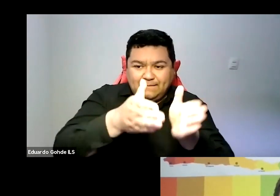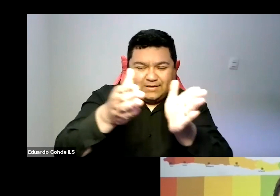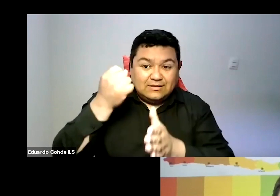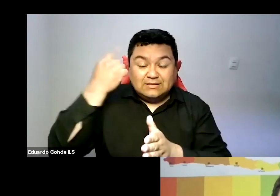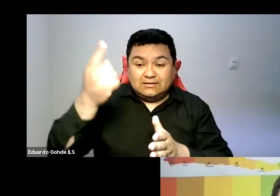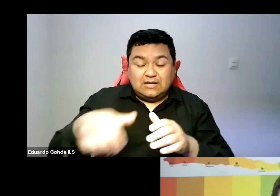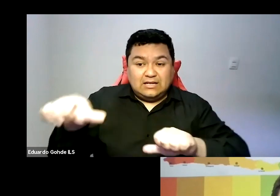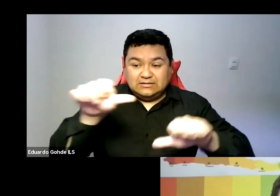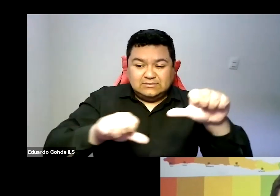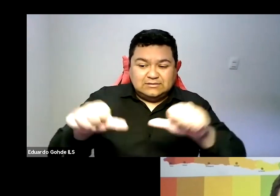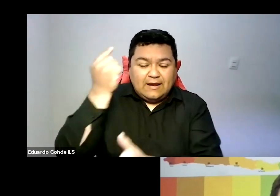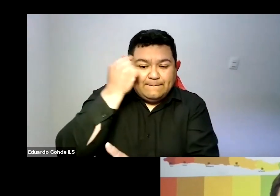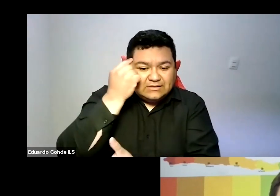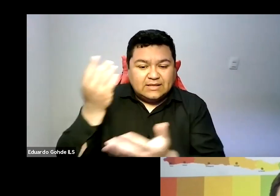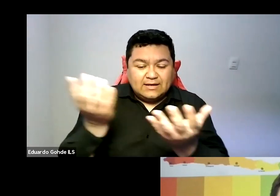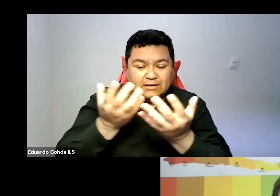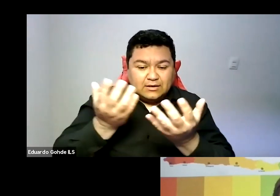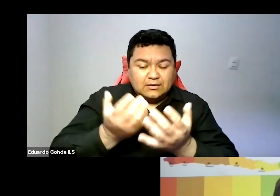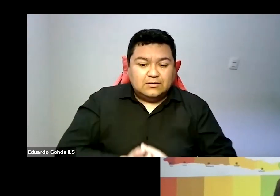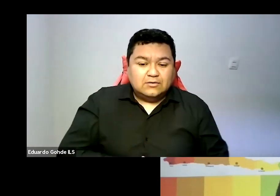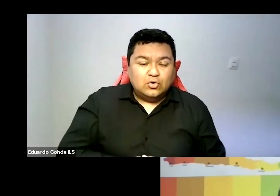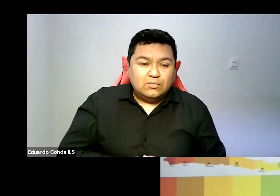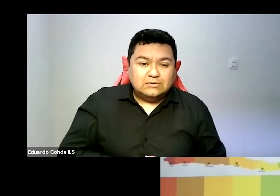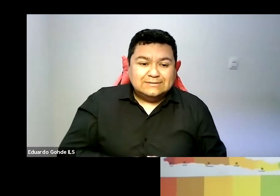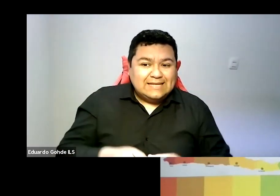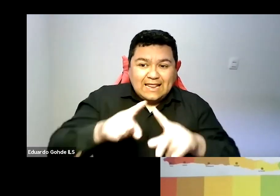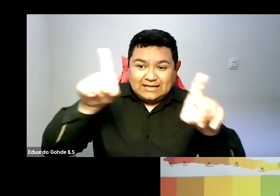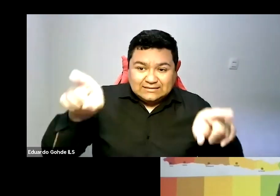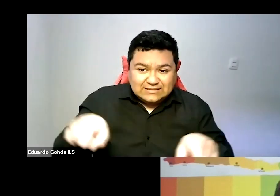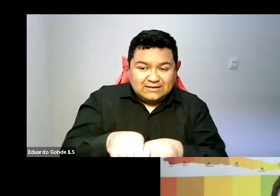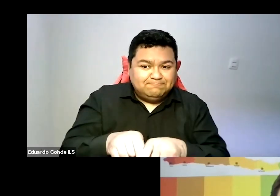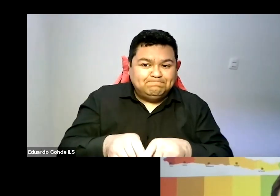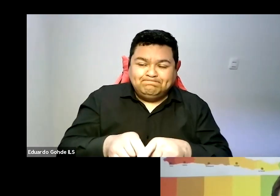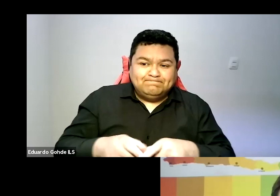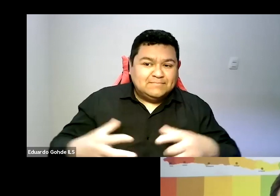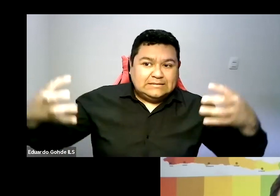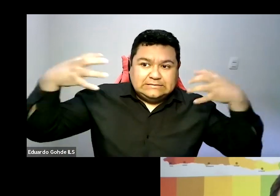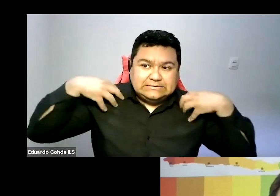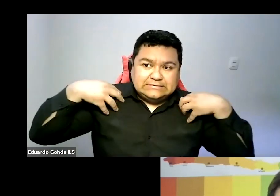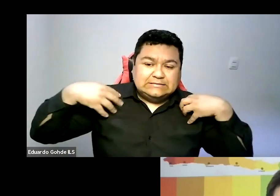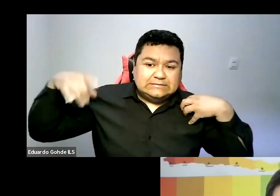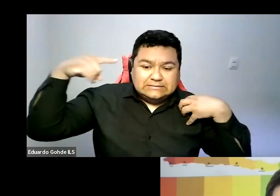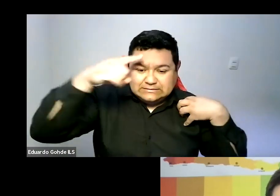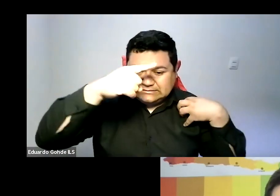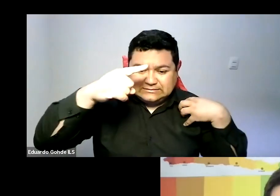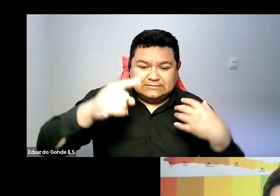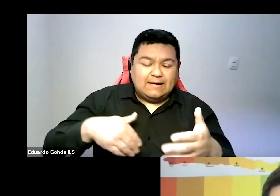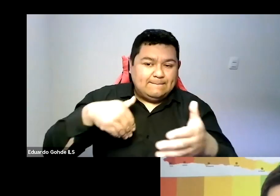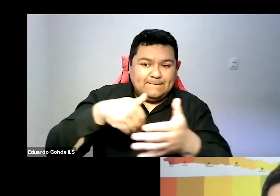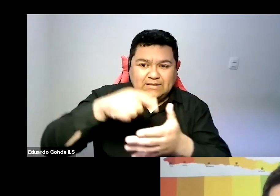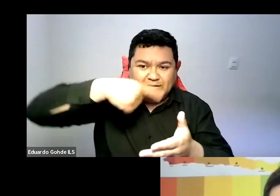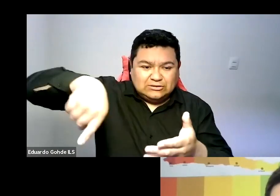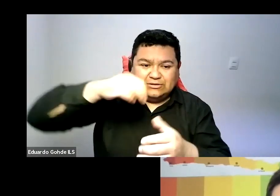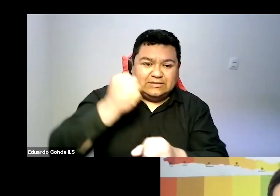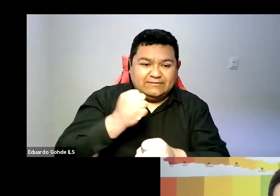esta reflexión acerca de cómo llevarla a las aulas. Esto es una tarea y un desafío que tenemos al mismo tiempo todos quienes trabajamos